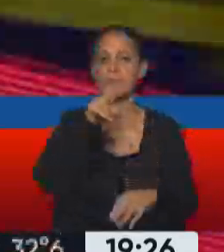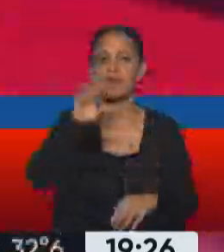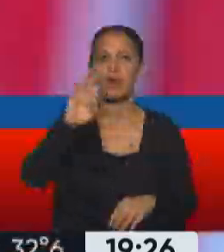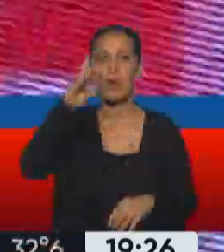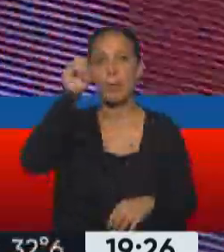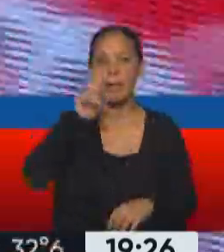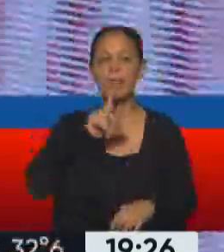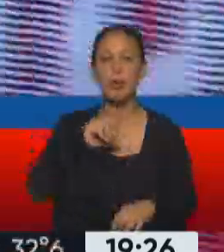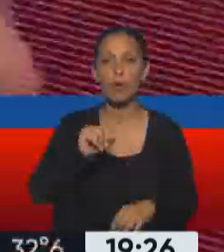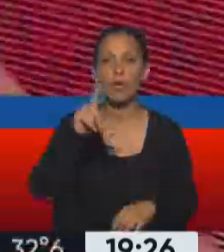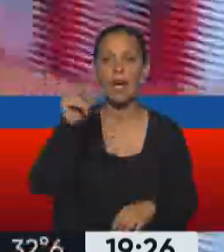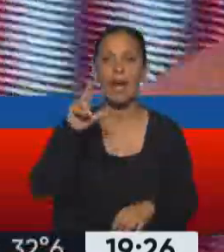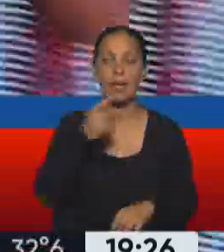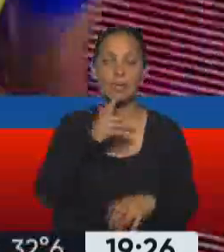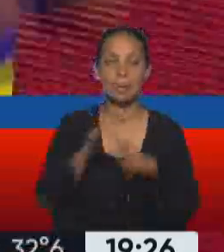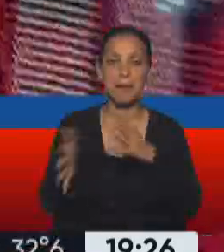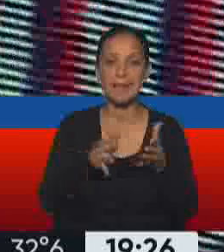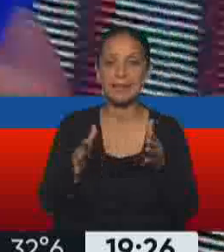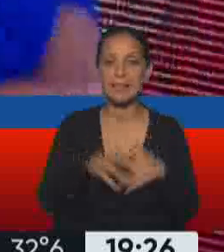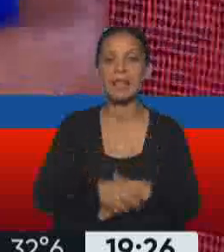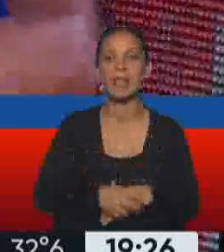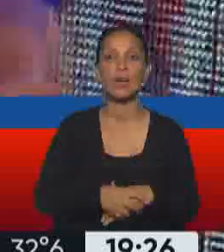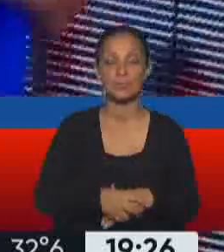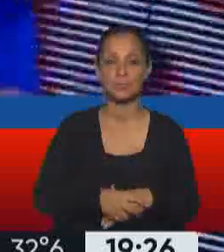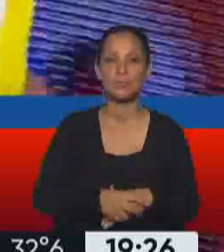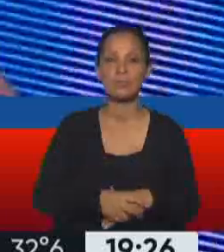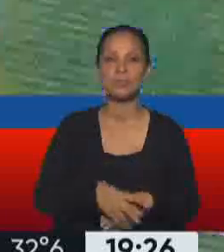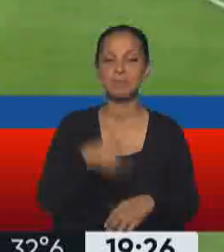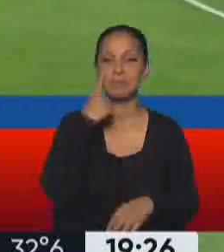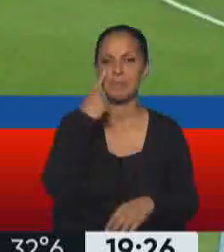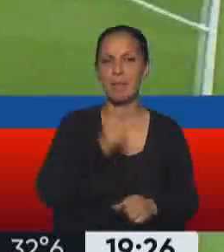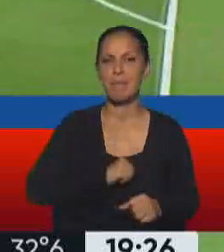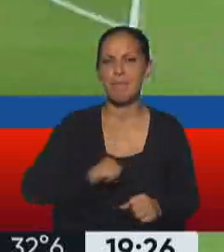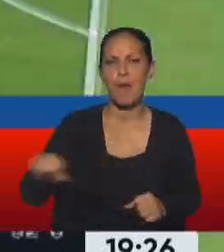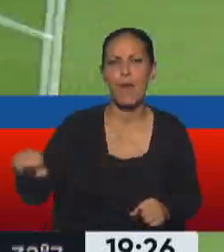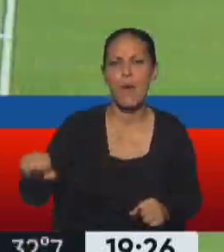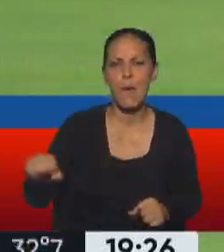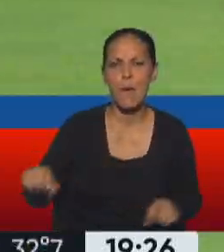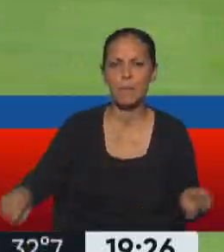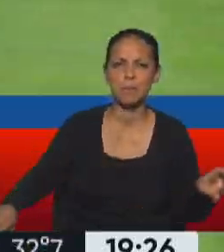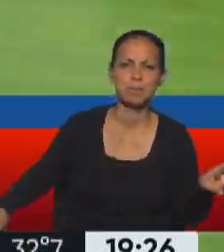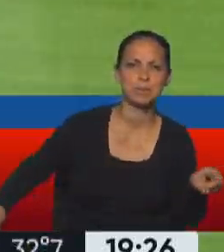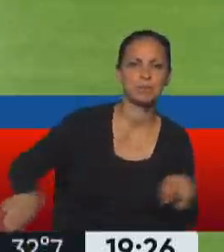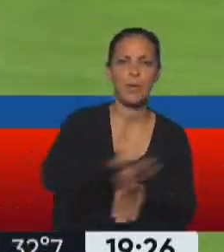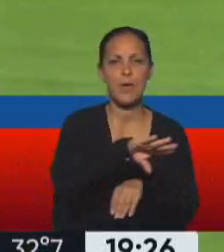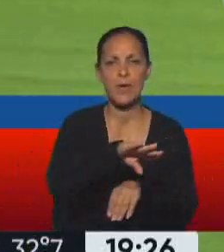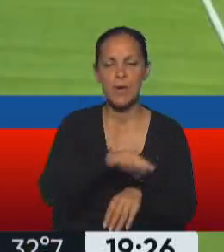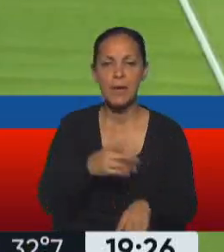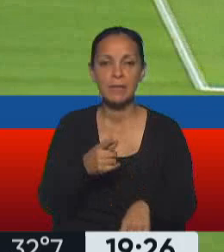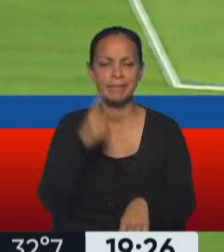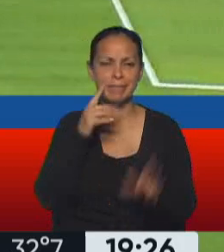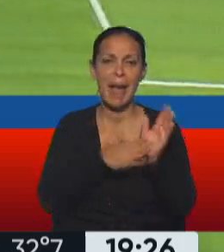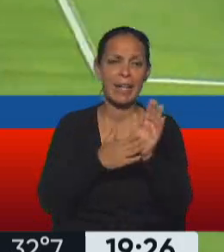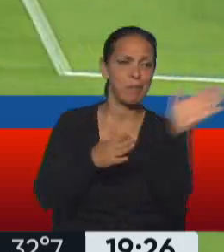minuto de complemento, para poner este bombazo cruzado, le rompe las manos al